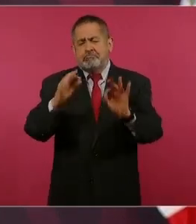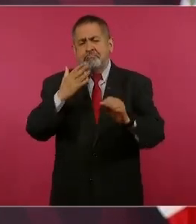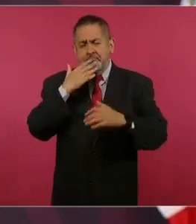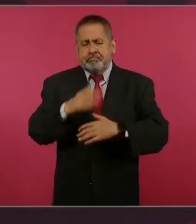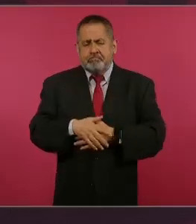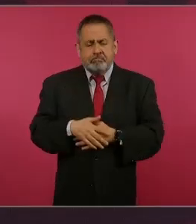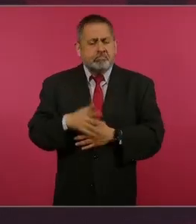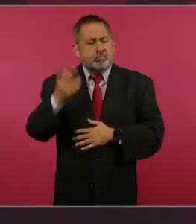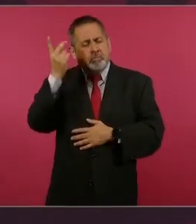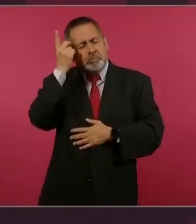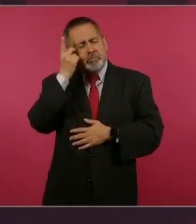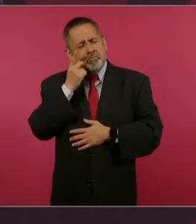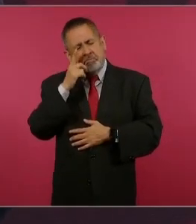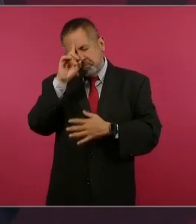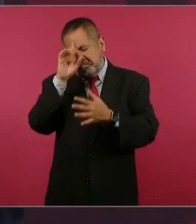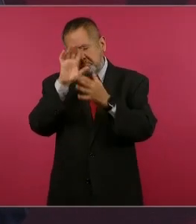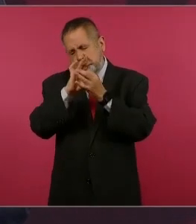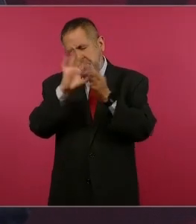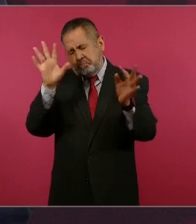Se duerme tranquilo,